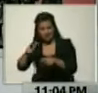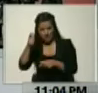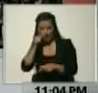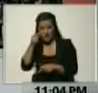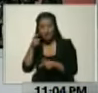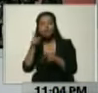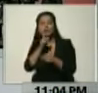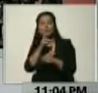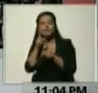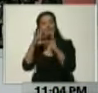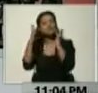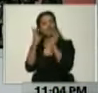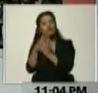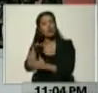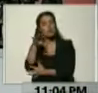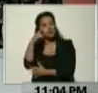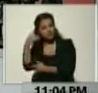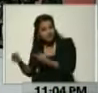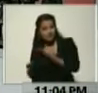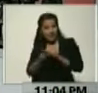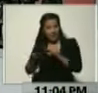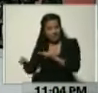gira realizada por la